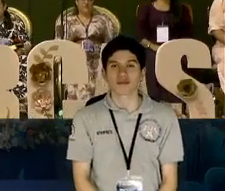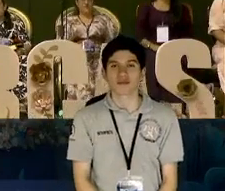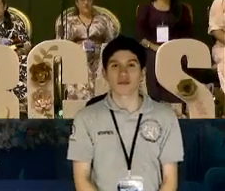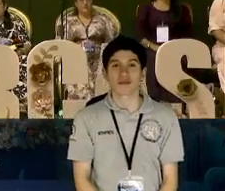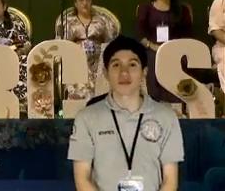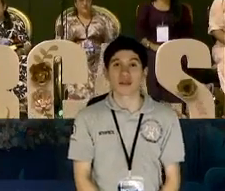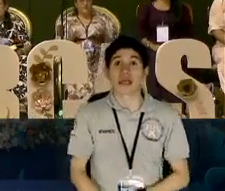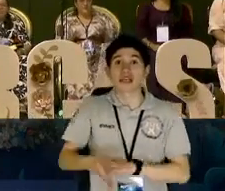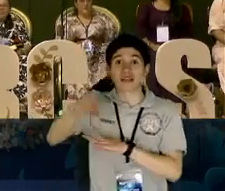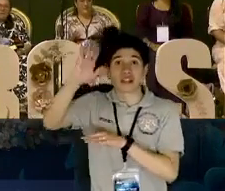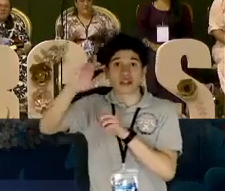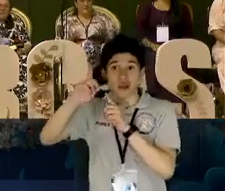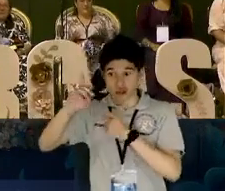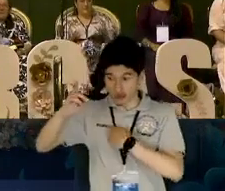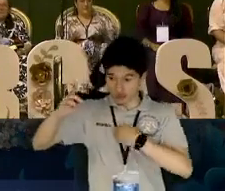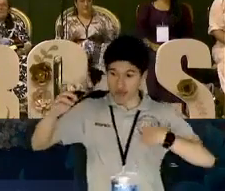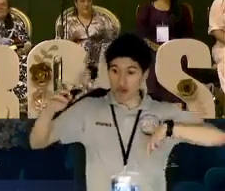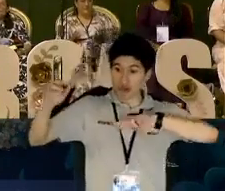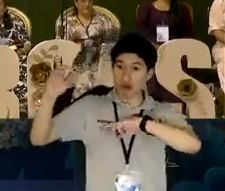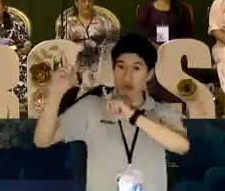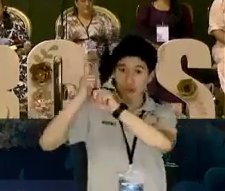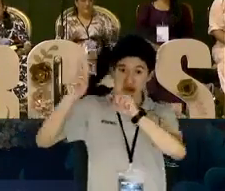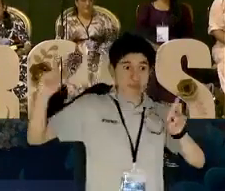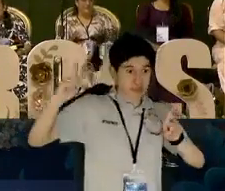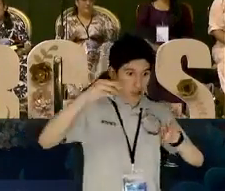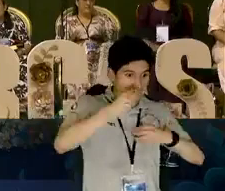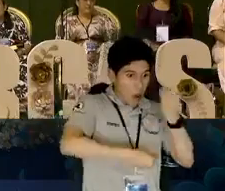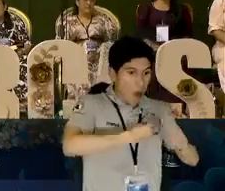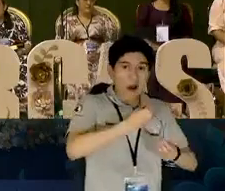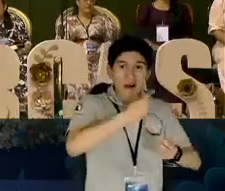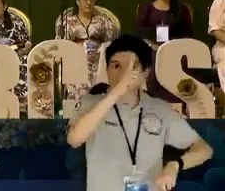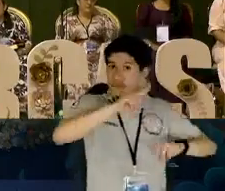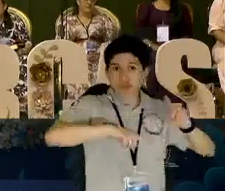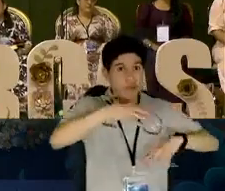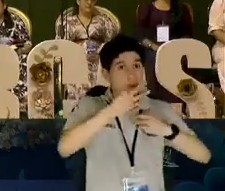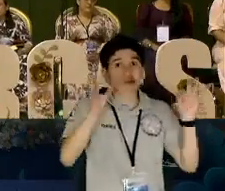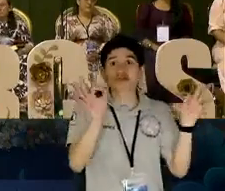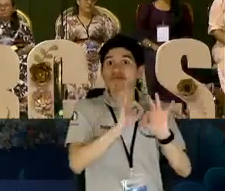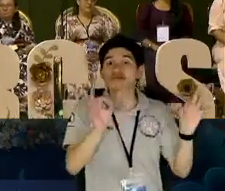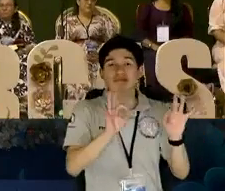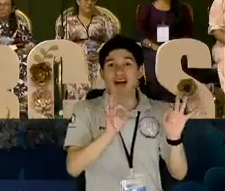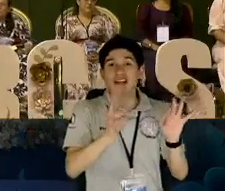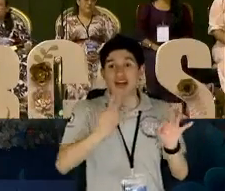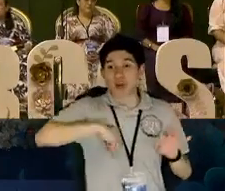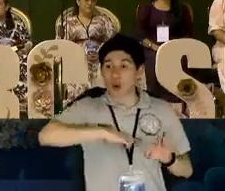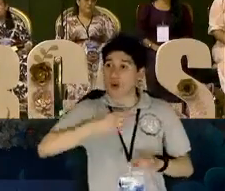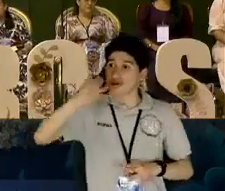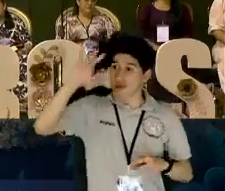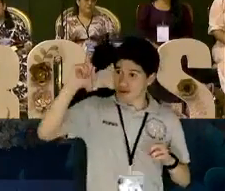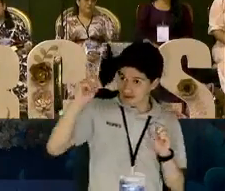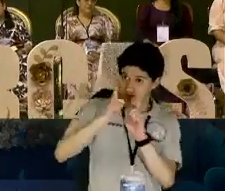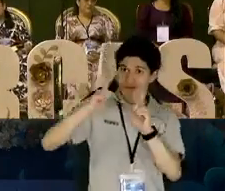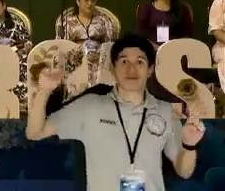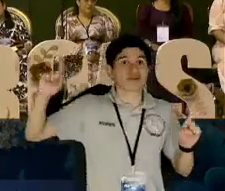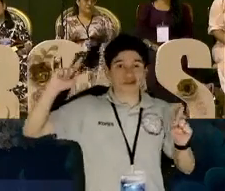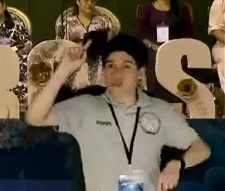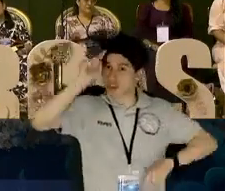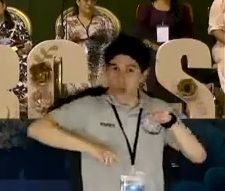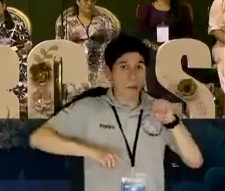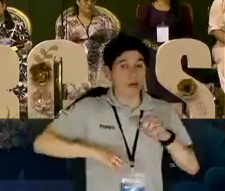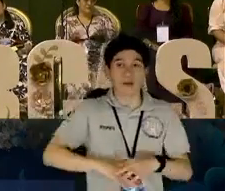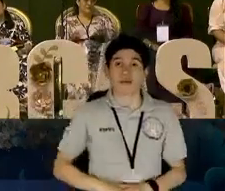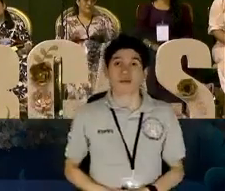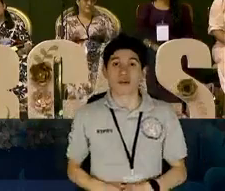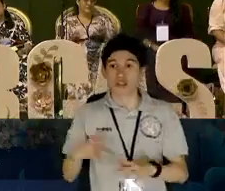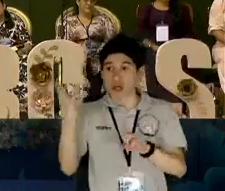Separados de Él, nada podemos hacer. No me puedo separar. No me puedo separar del